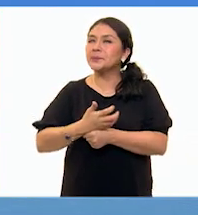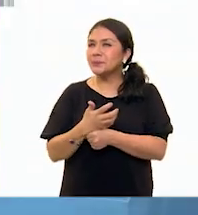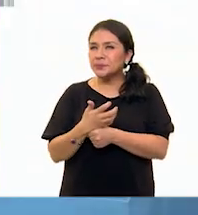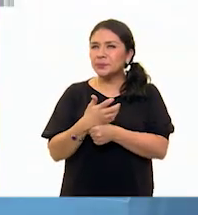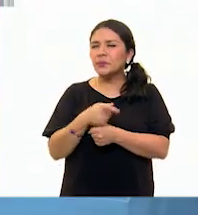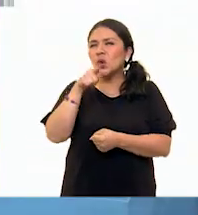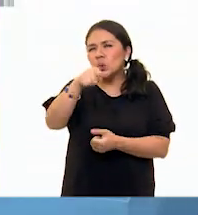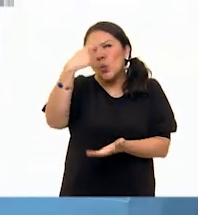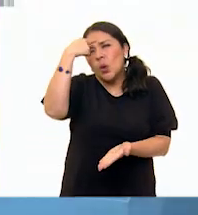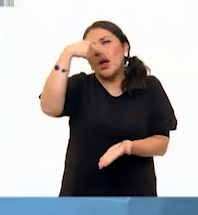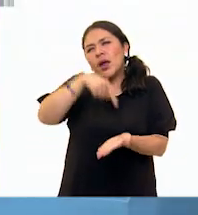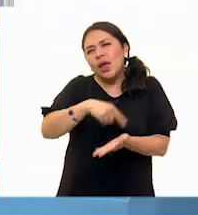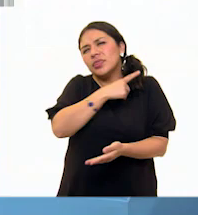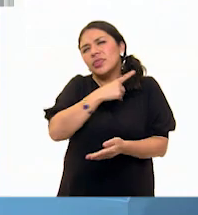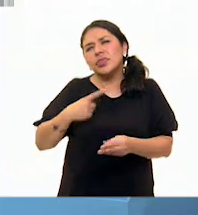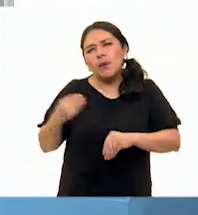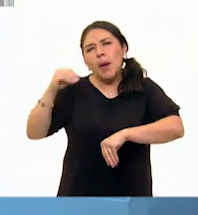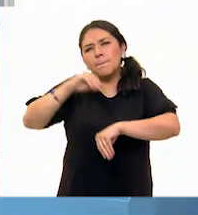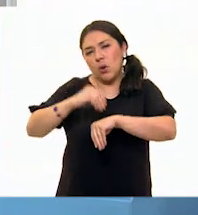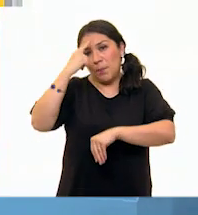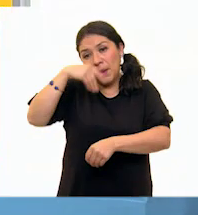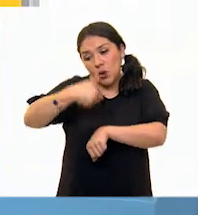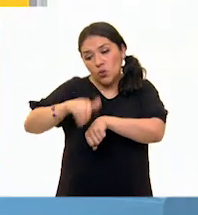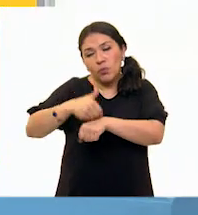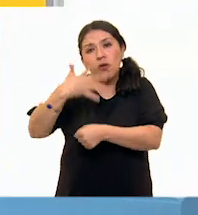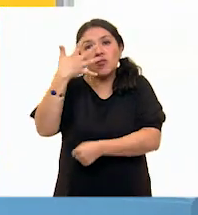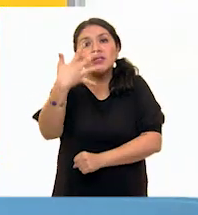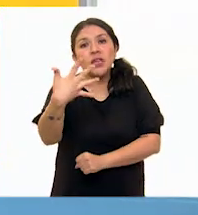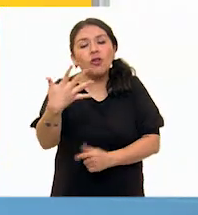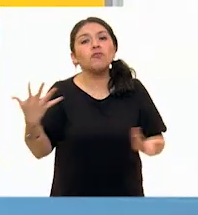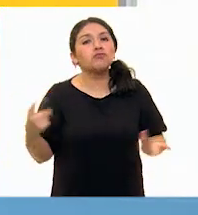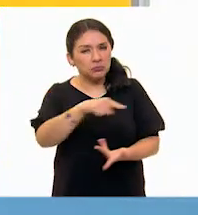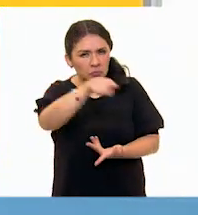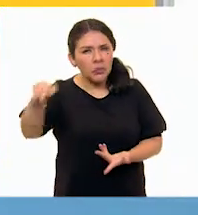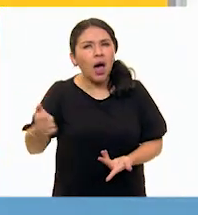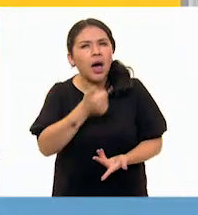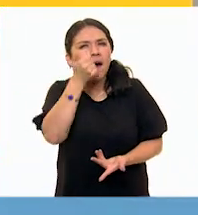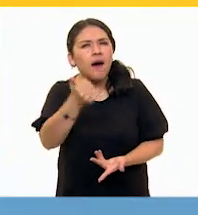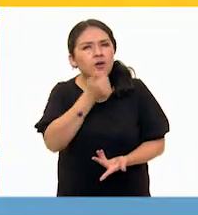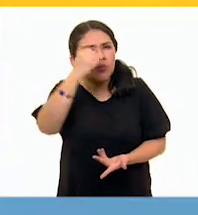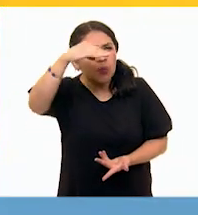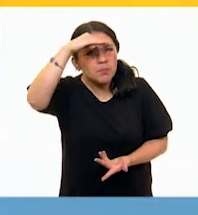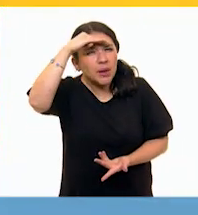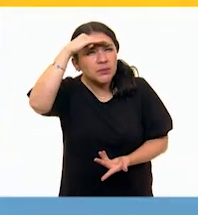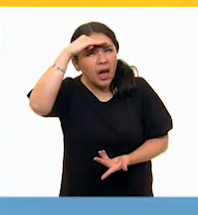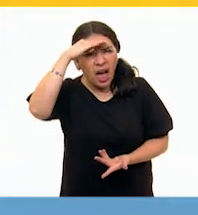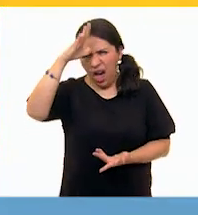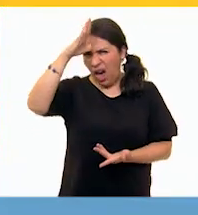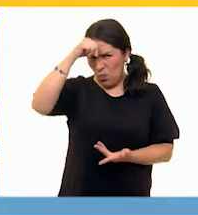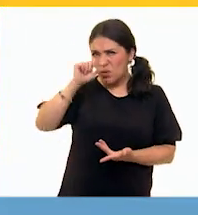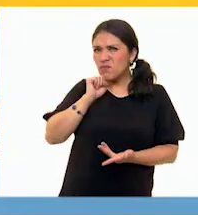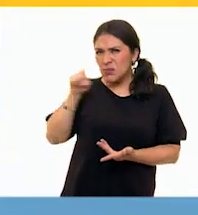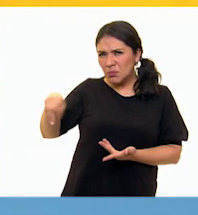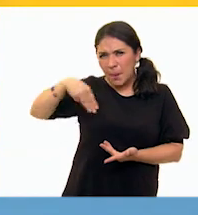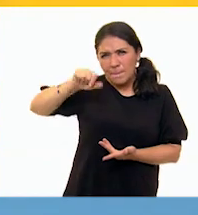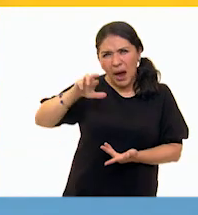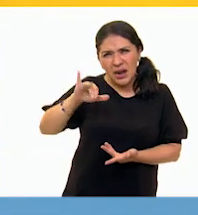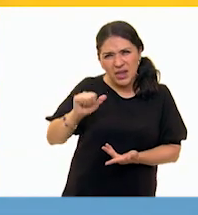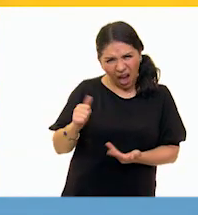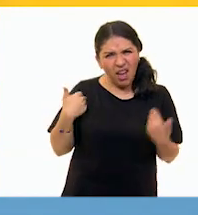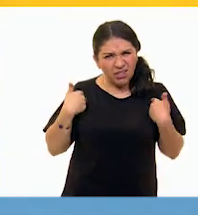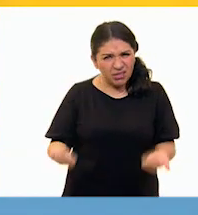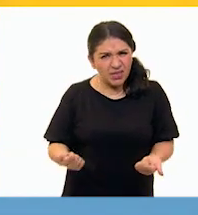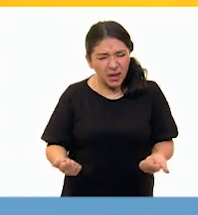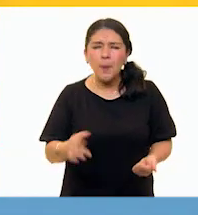cerillos creen que lleve la siguiente figura? Ustedes, alumnos y en casa, ¿están de acuerdo con María?